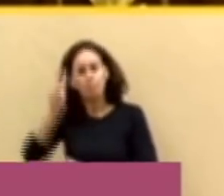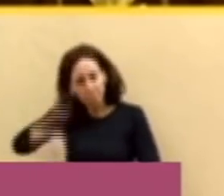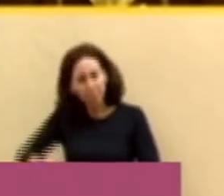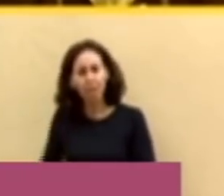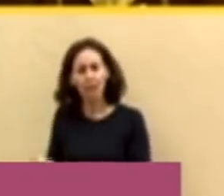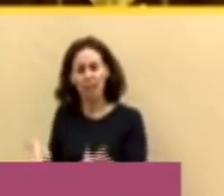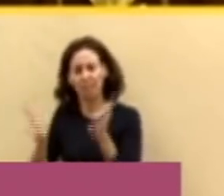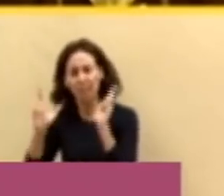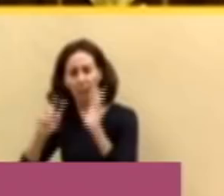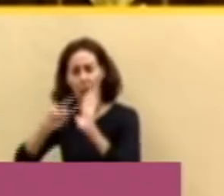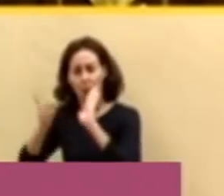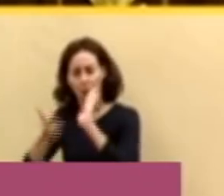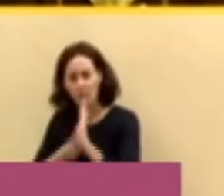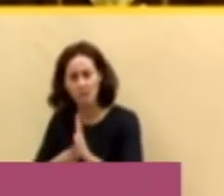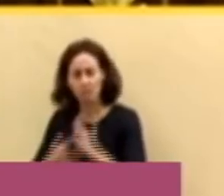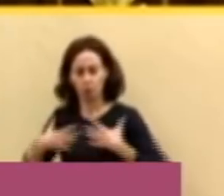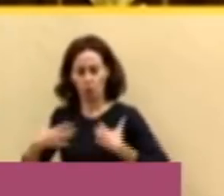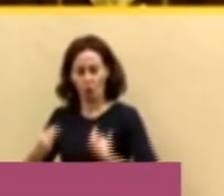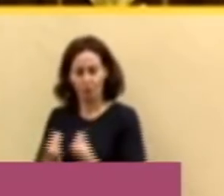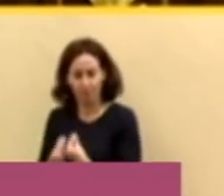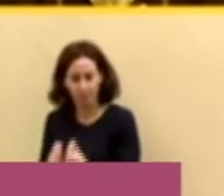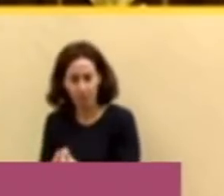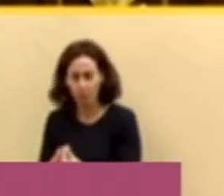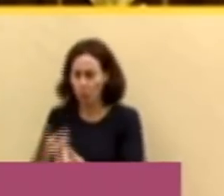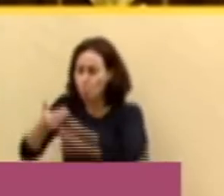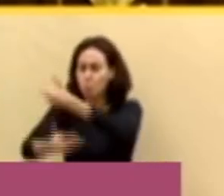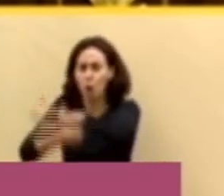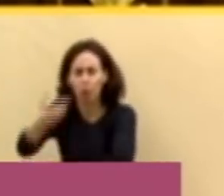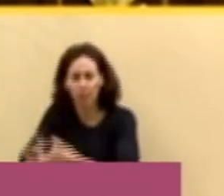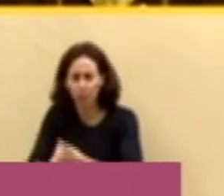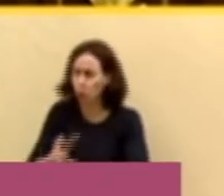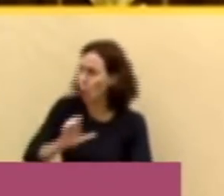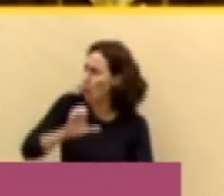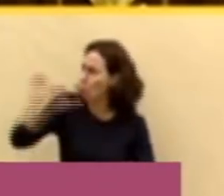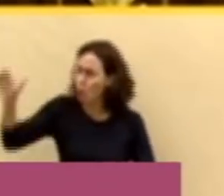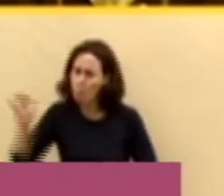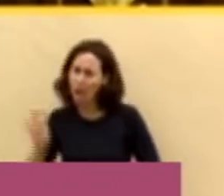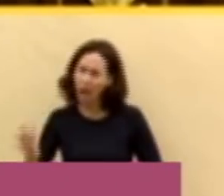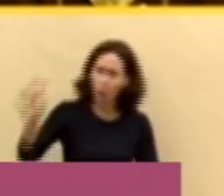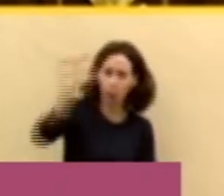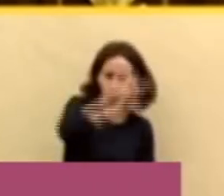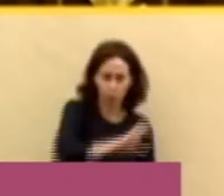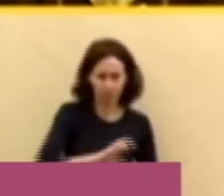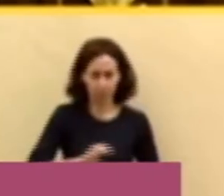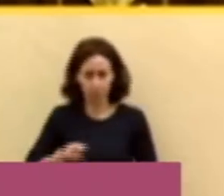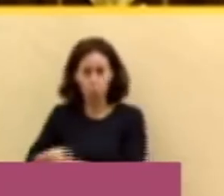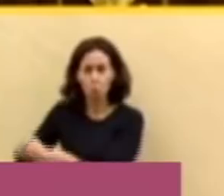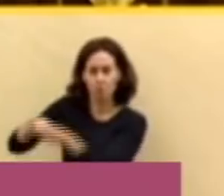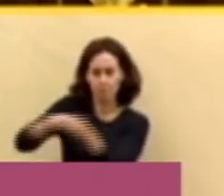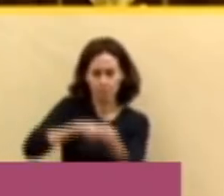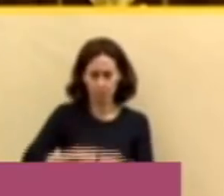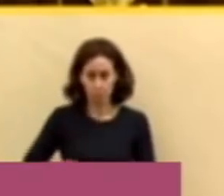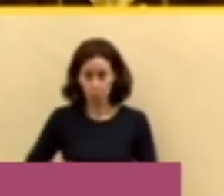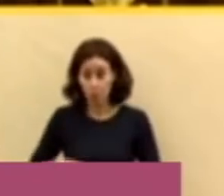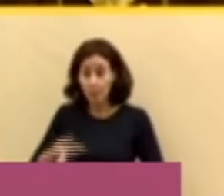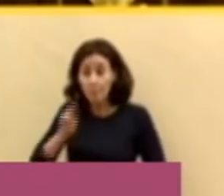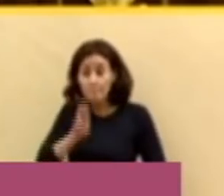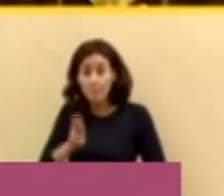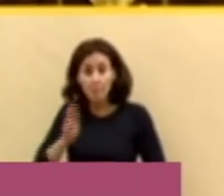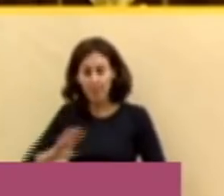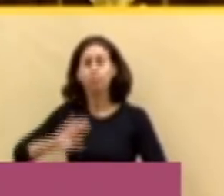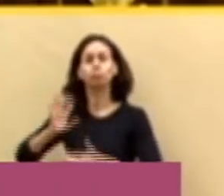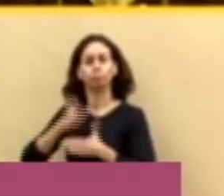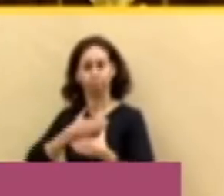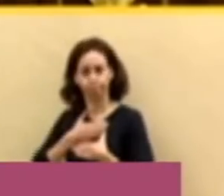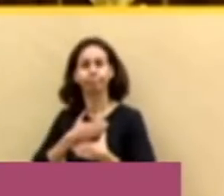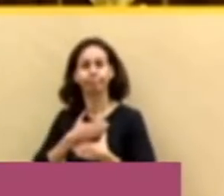de la convivencia, del progreso, de Europa, de las autonomías y del municipalismo. El Partido Popular es nuestro partido, pero no